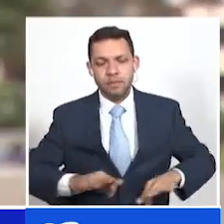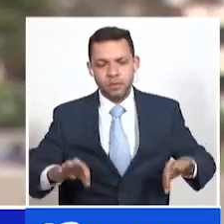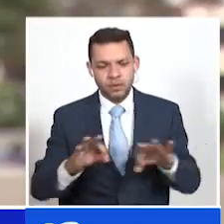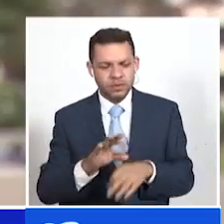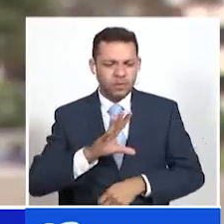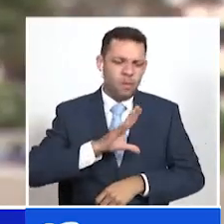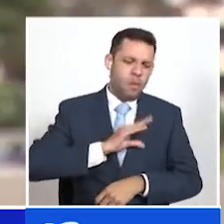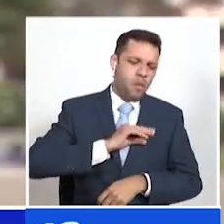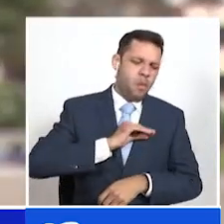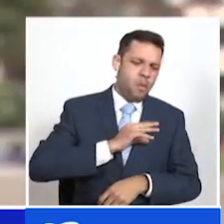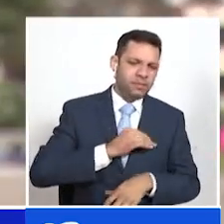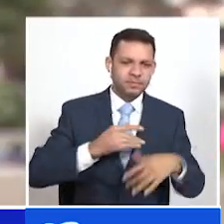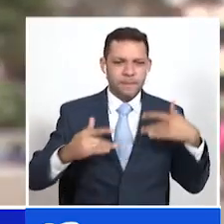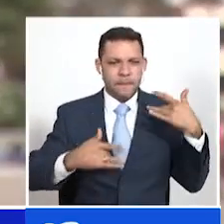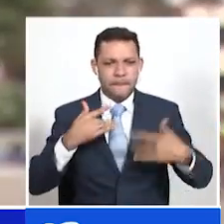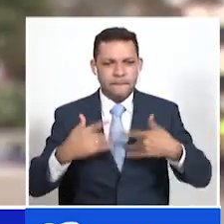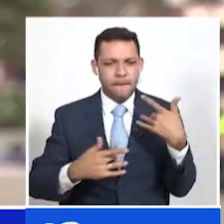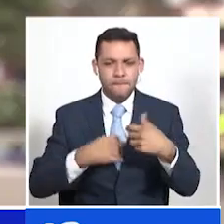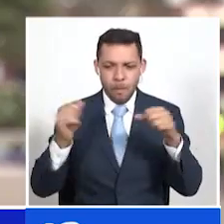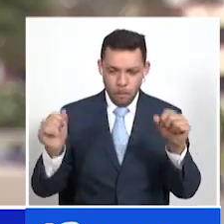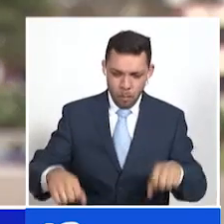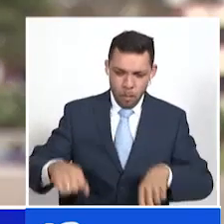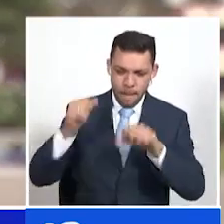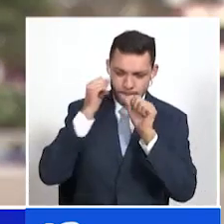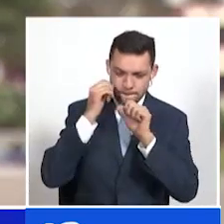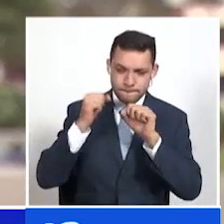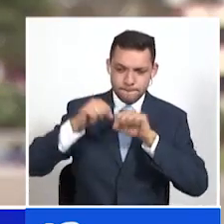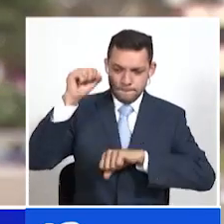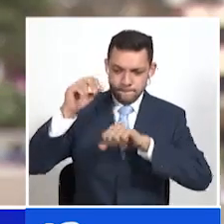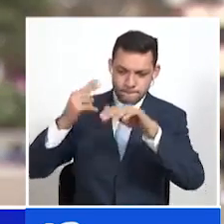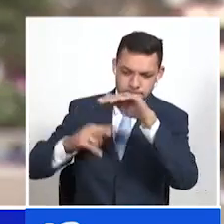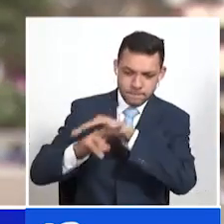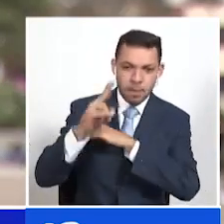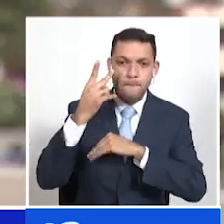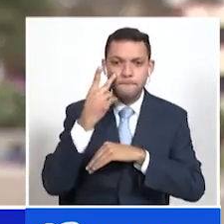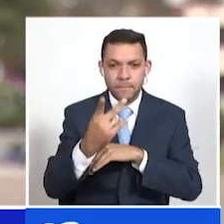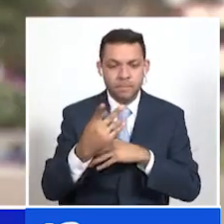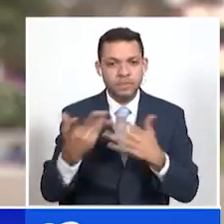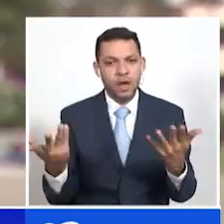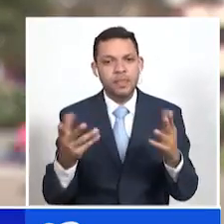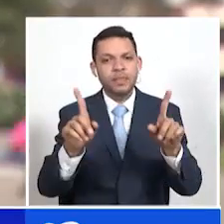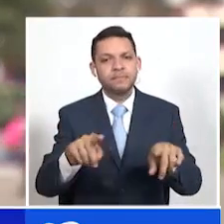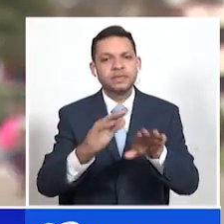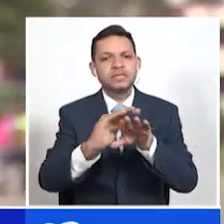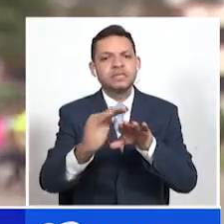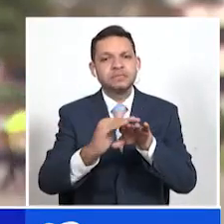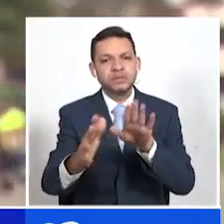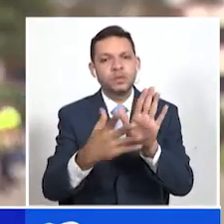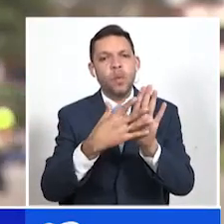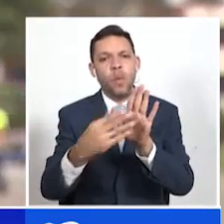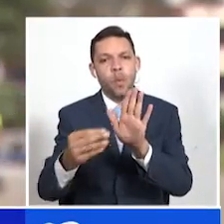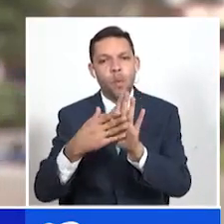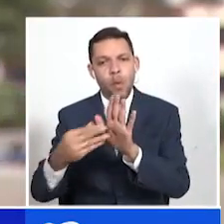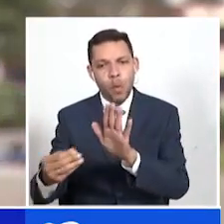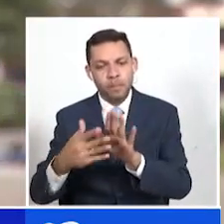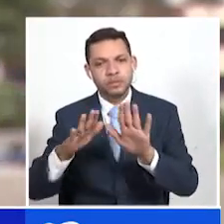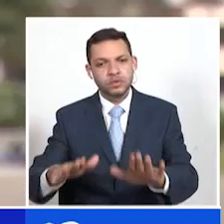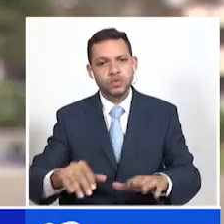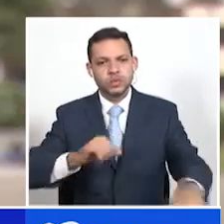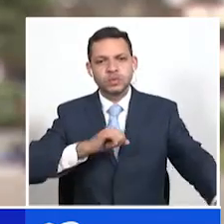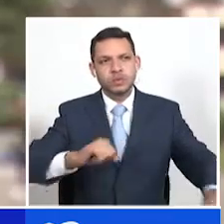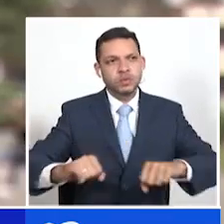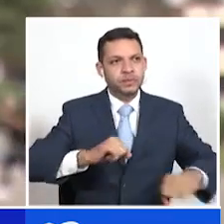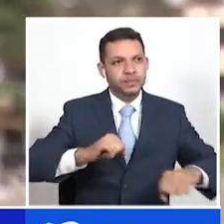gratificante no solo visibilizarlos, sino también invitar a replicar estas acciones que cuando